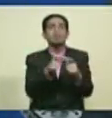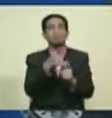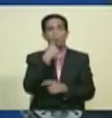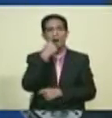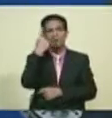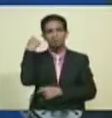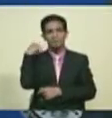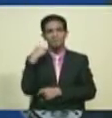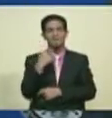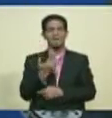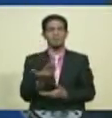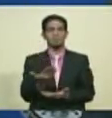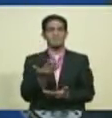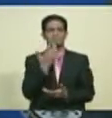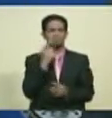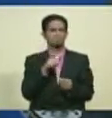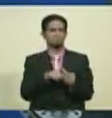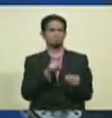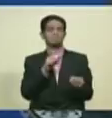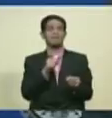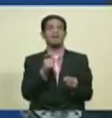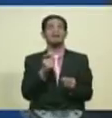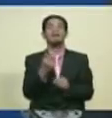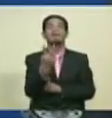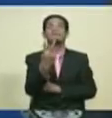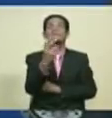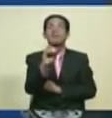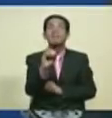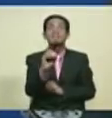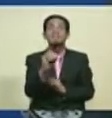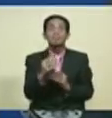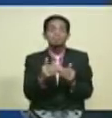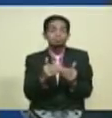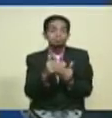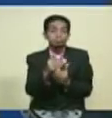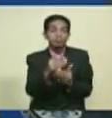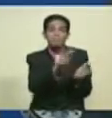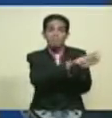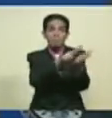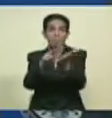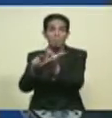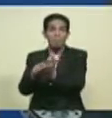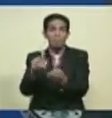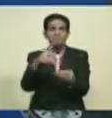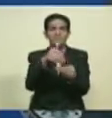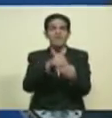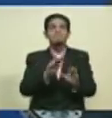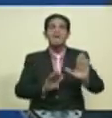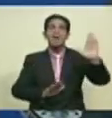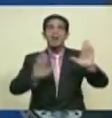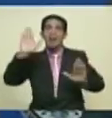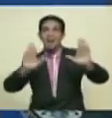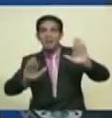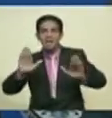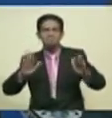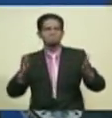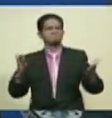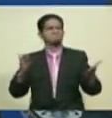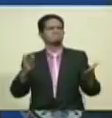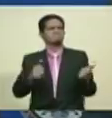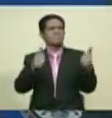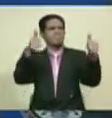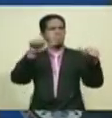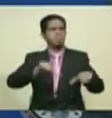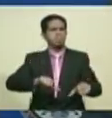voto menos incluso de los 20, que es el máximo histórico que han obtenido. Es decir, fueron en descenso más bien, y eso es una señal